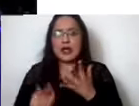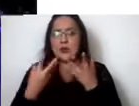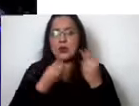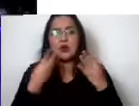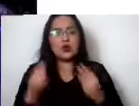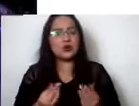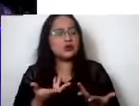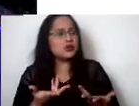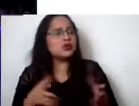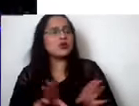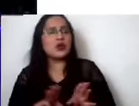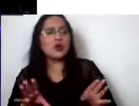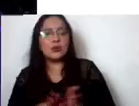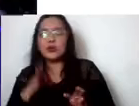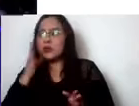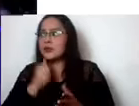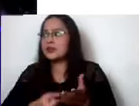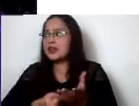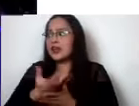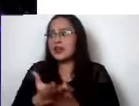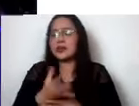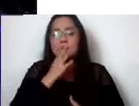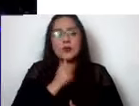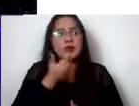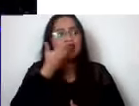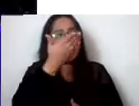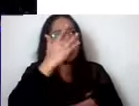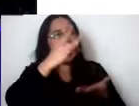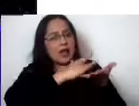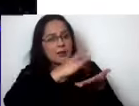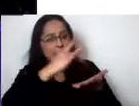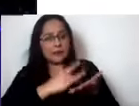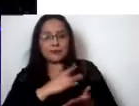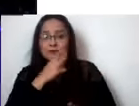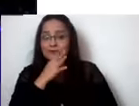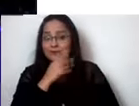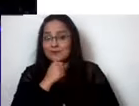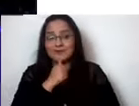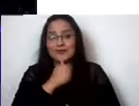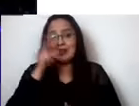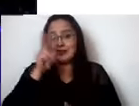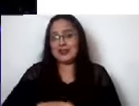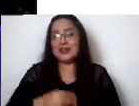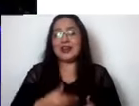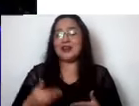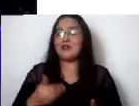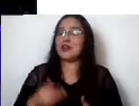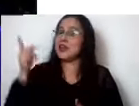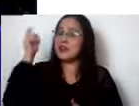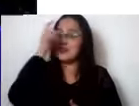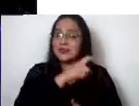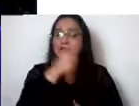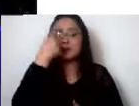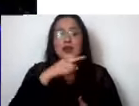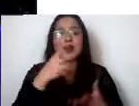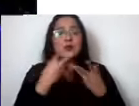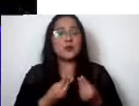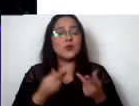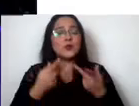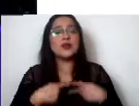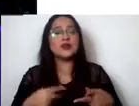y además no puedes salir, entonces no puedes pedirle apoyo a nadie. Entonces está siendo realmente difícil para muchas y muchos, ¿no, Ale? No